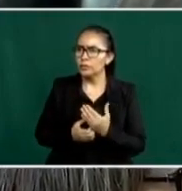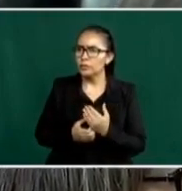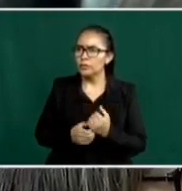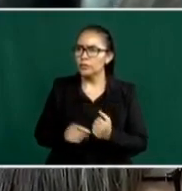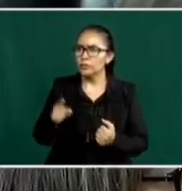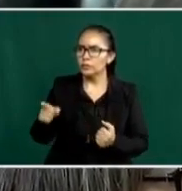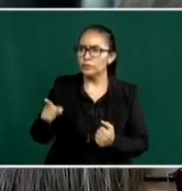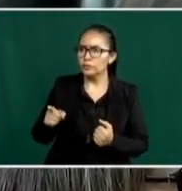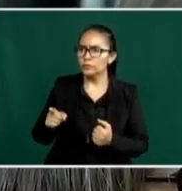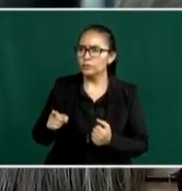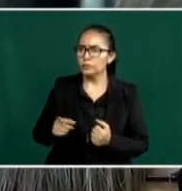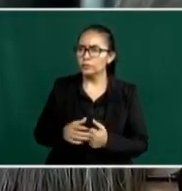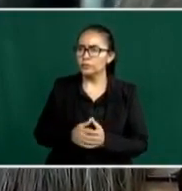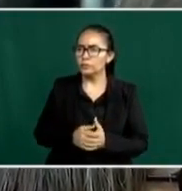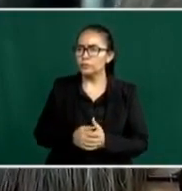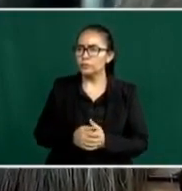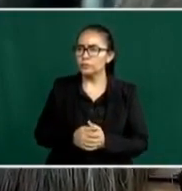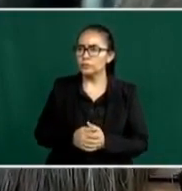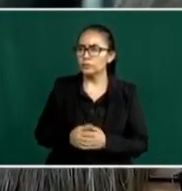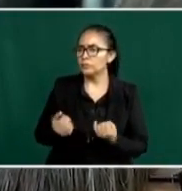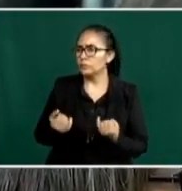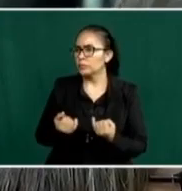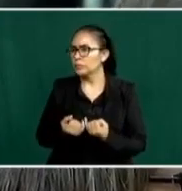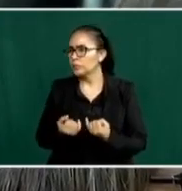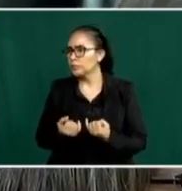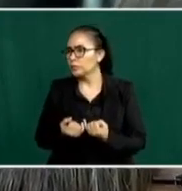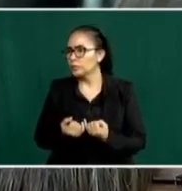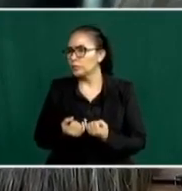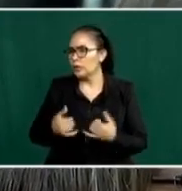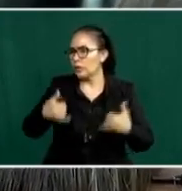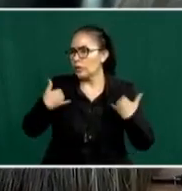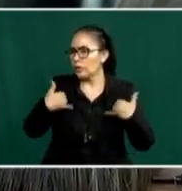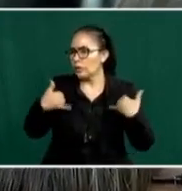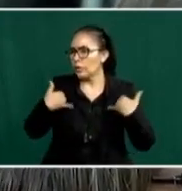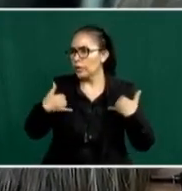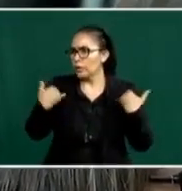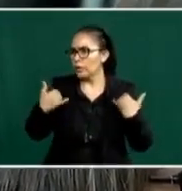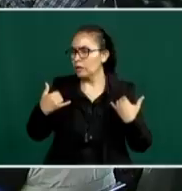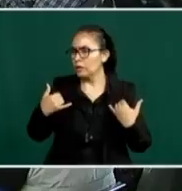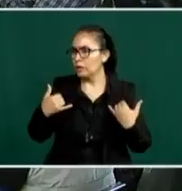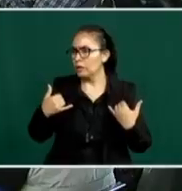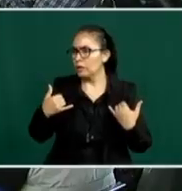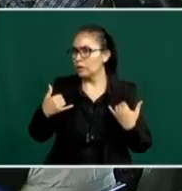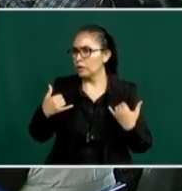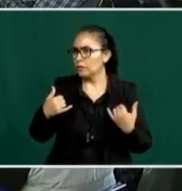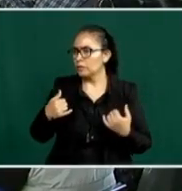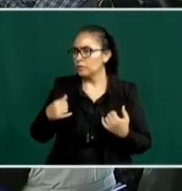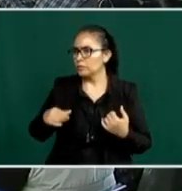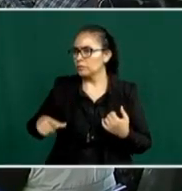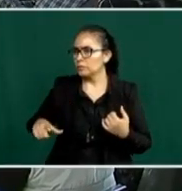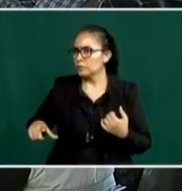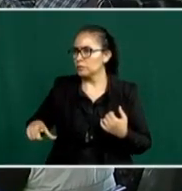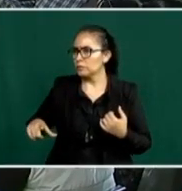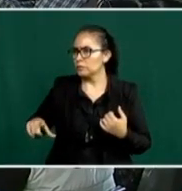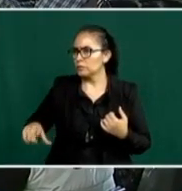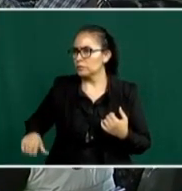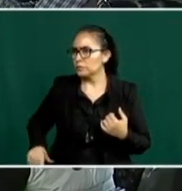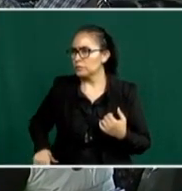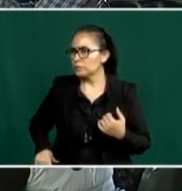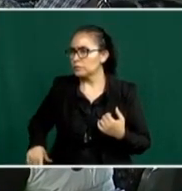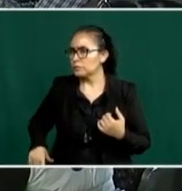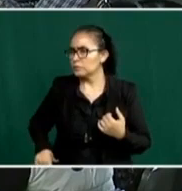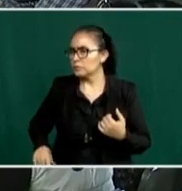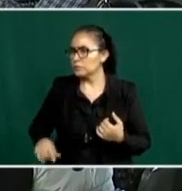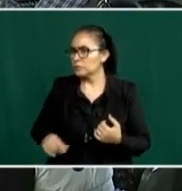años que confió en usted. Y luego el joven confió en el gobernador, y con lo que resultó